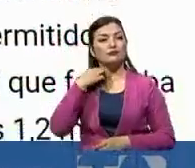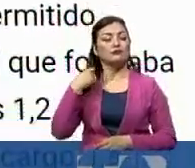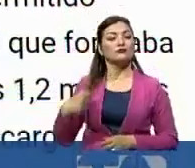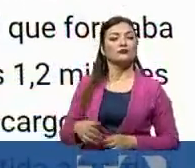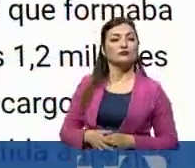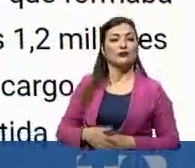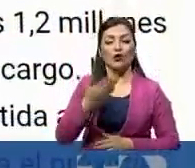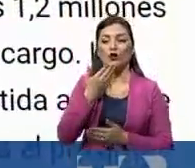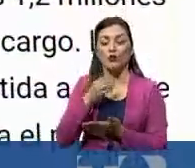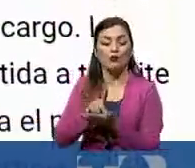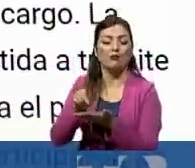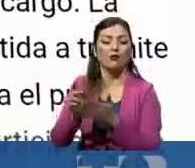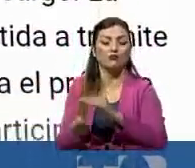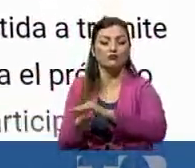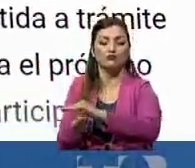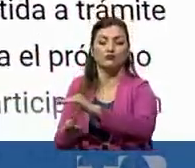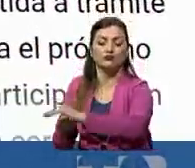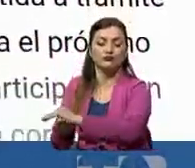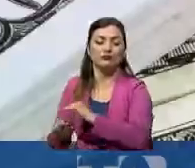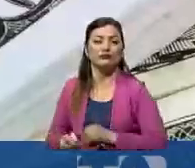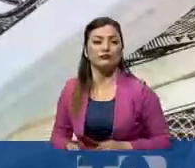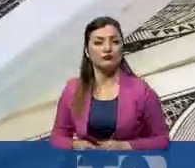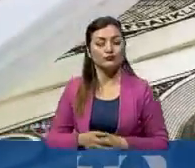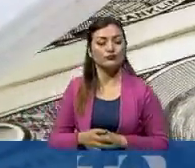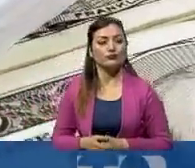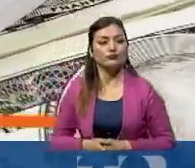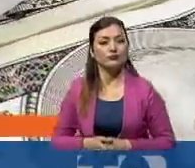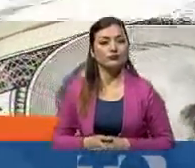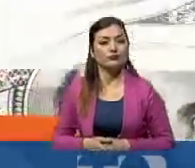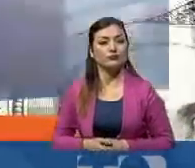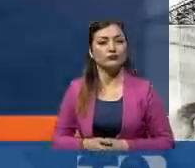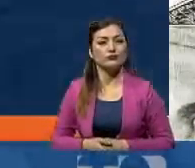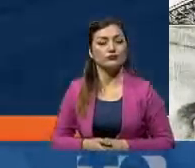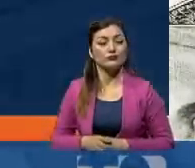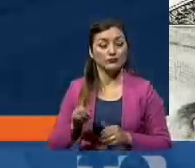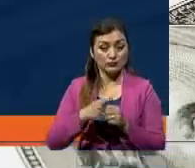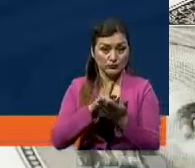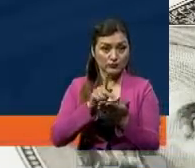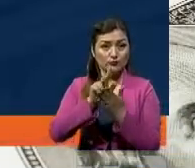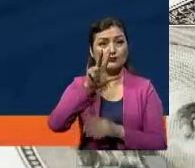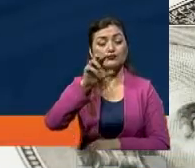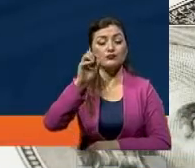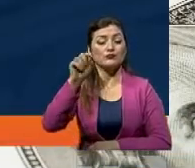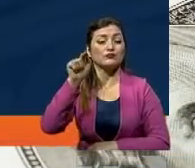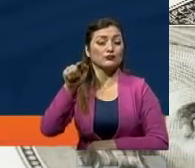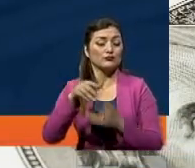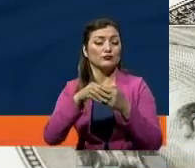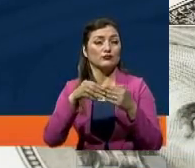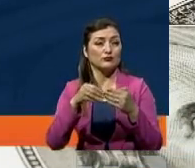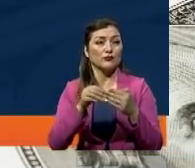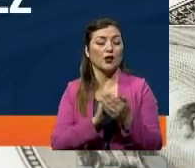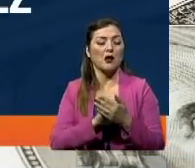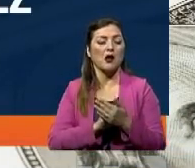se efectuaron los pagos a terceros para diluir las sospechas. Un abono inicial de 300 mil dólares y 24